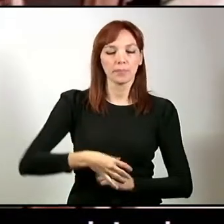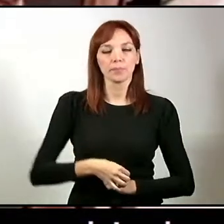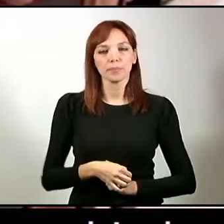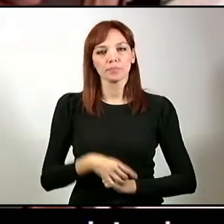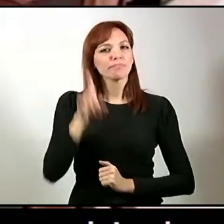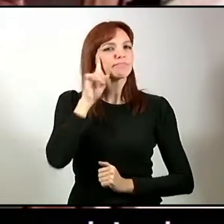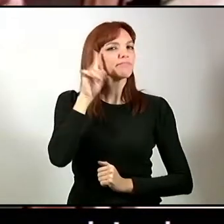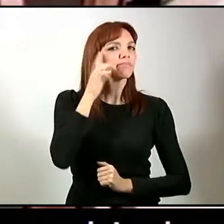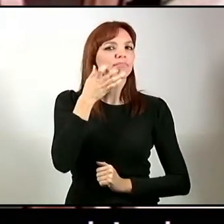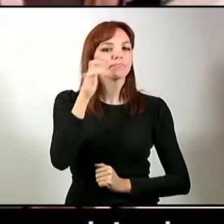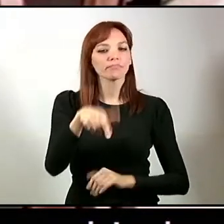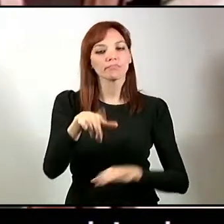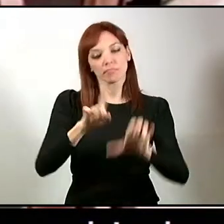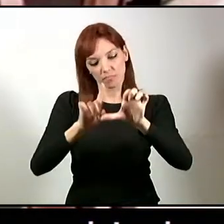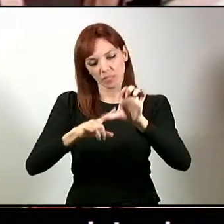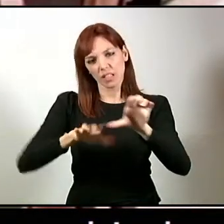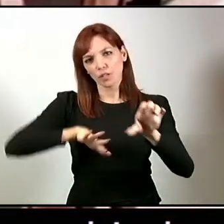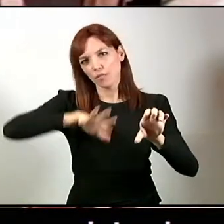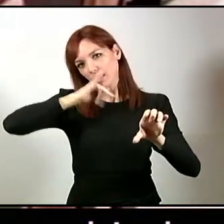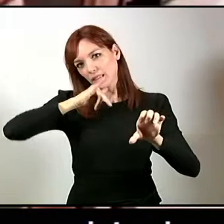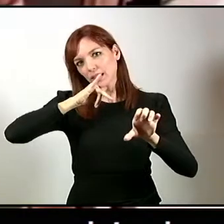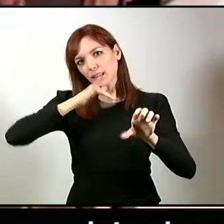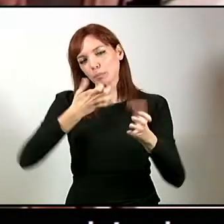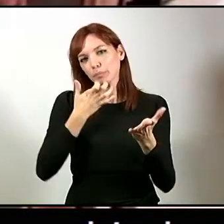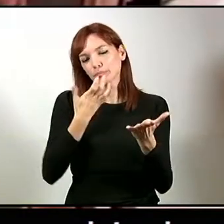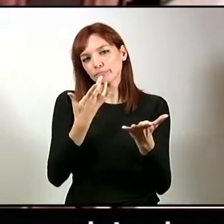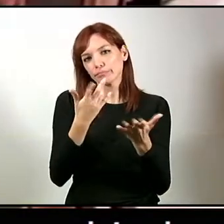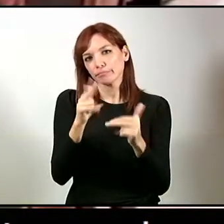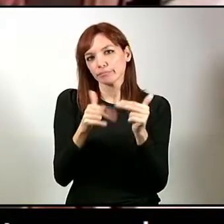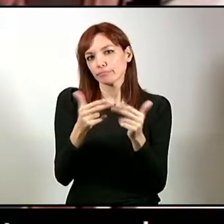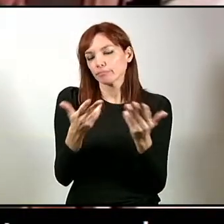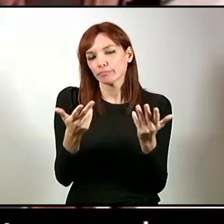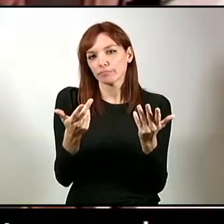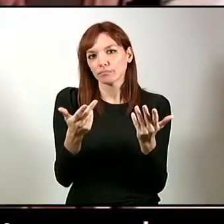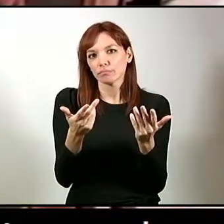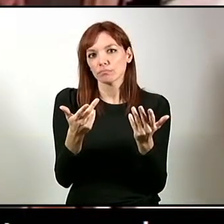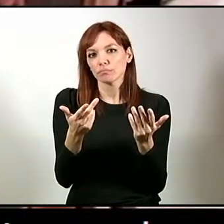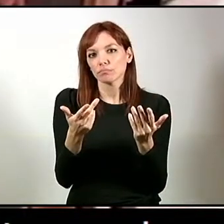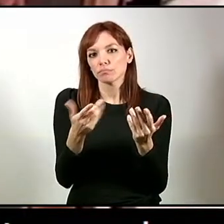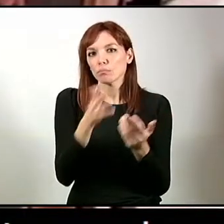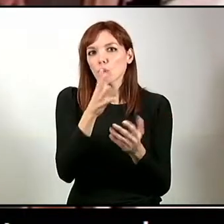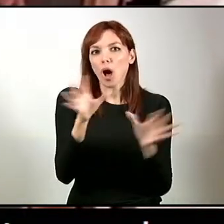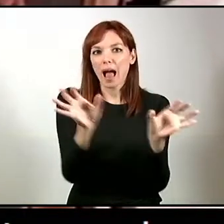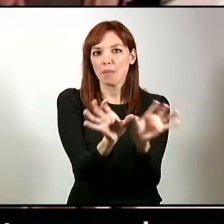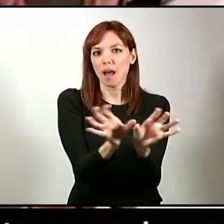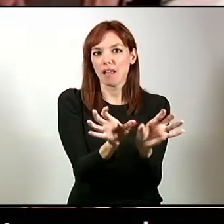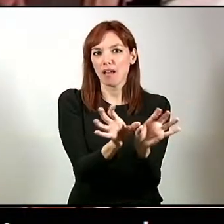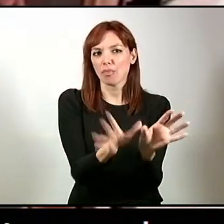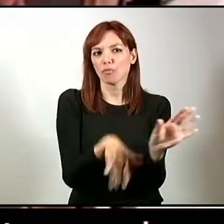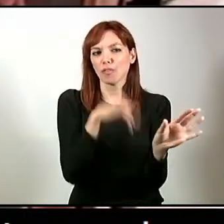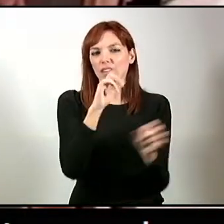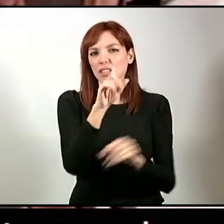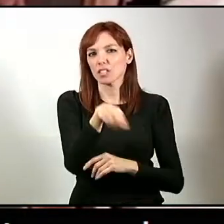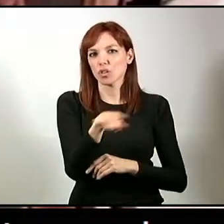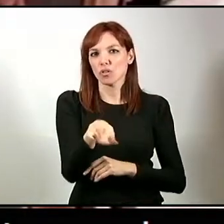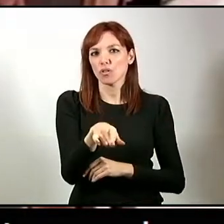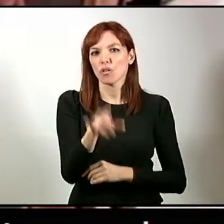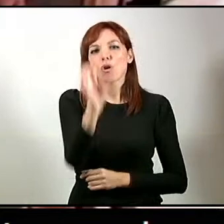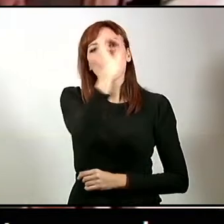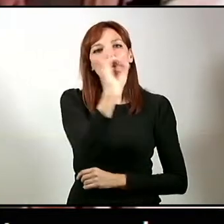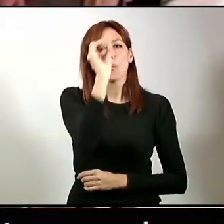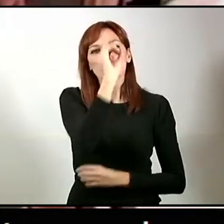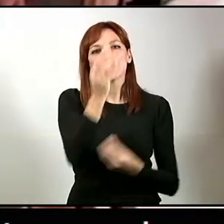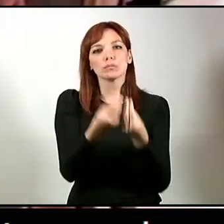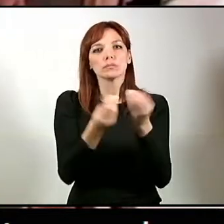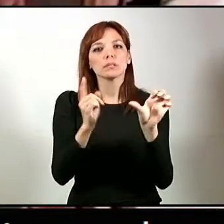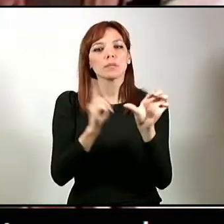Extremadura si se ve suficiente y qué postura suficiente es lo que tiene ahora mismo Almará y lo que está proyectado, y qué postura